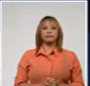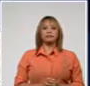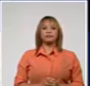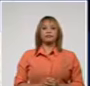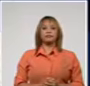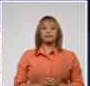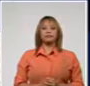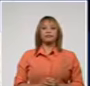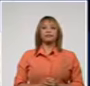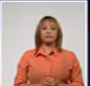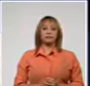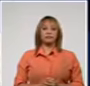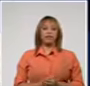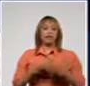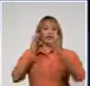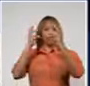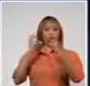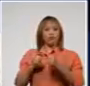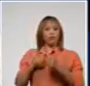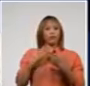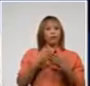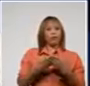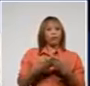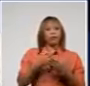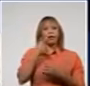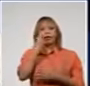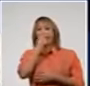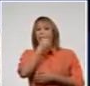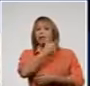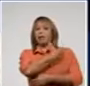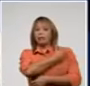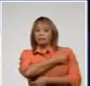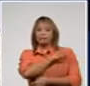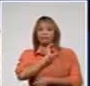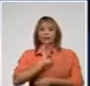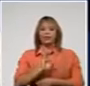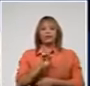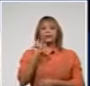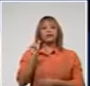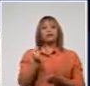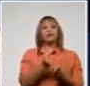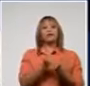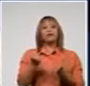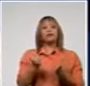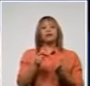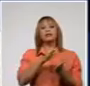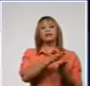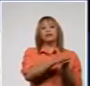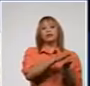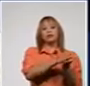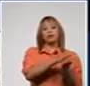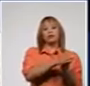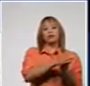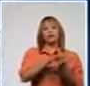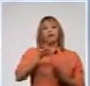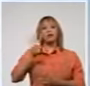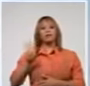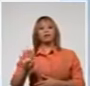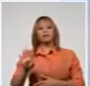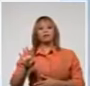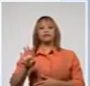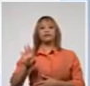Con este número de muestras y este número de casos confirmados, pues ya se acumulan